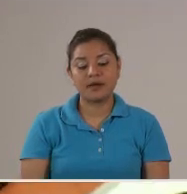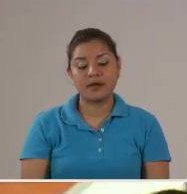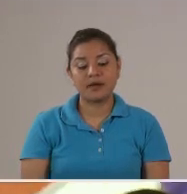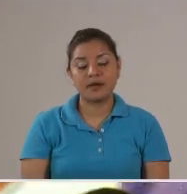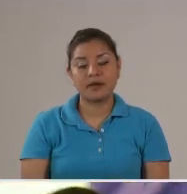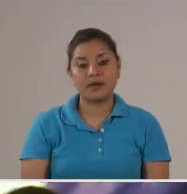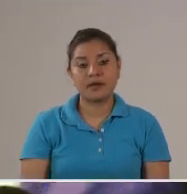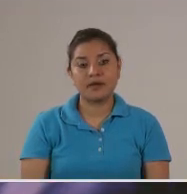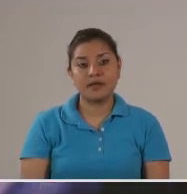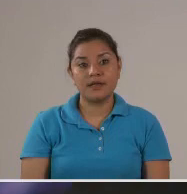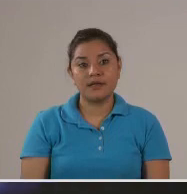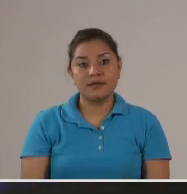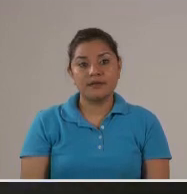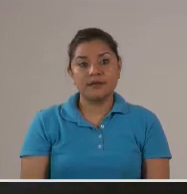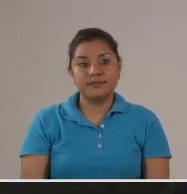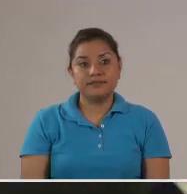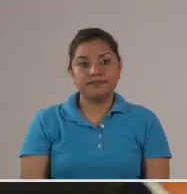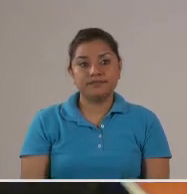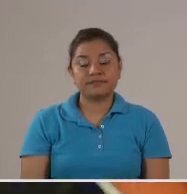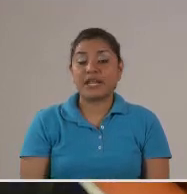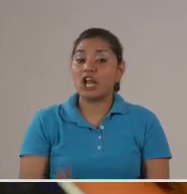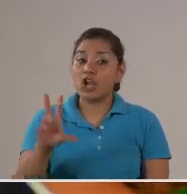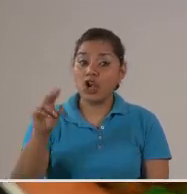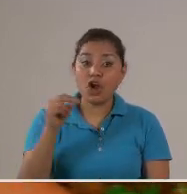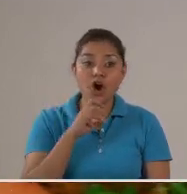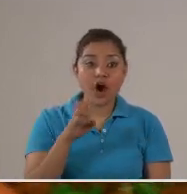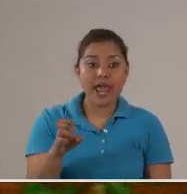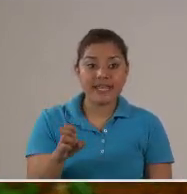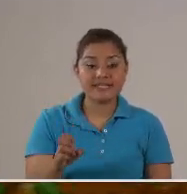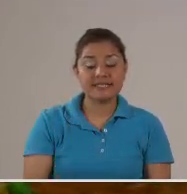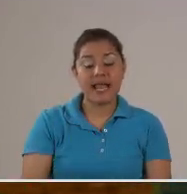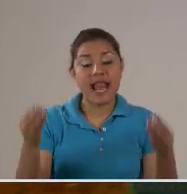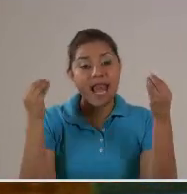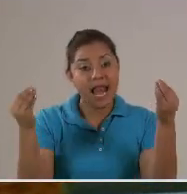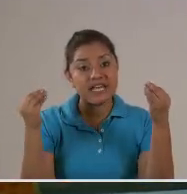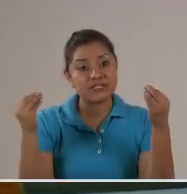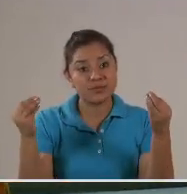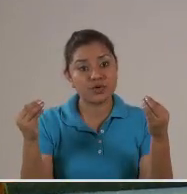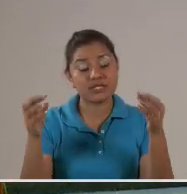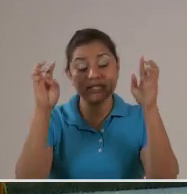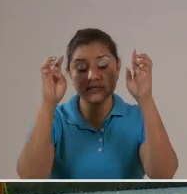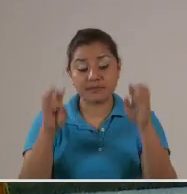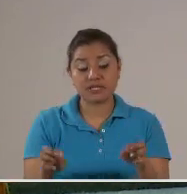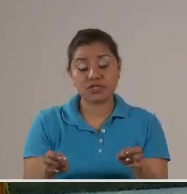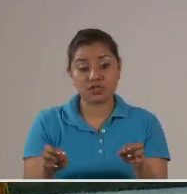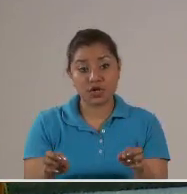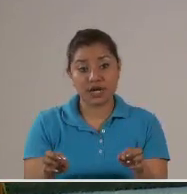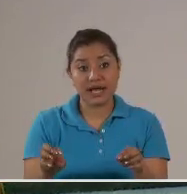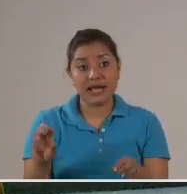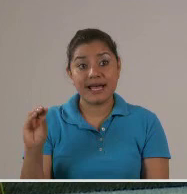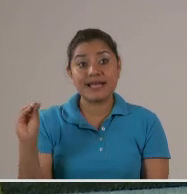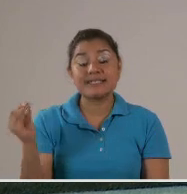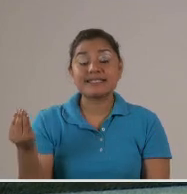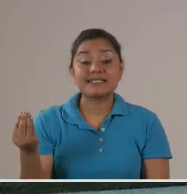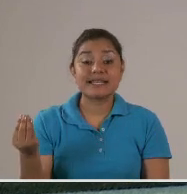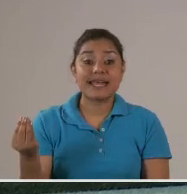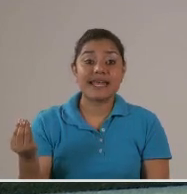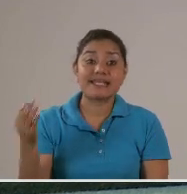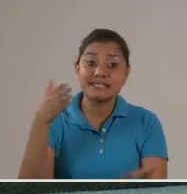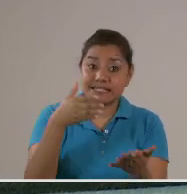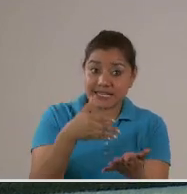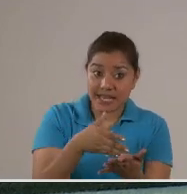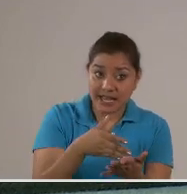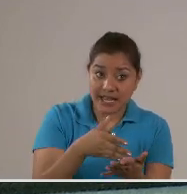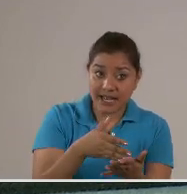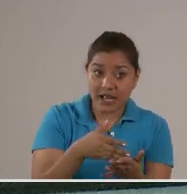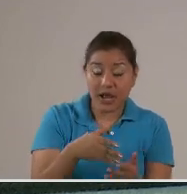la multitud la que manda hermano ni ni es la verdad del patrimonio de las multitudes solo ocho tenían la razón en el